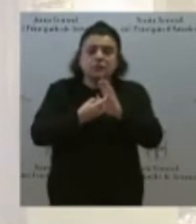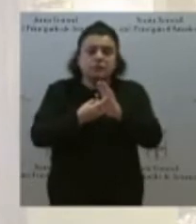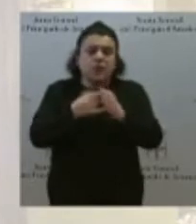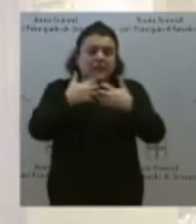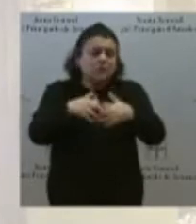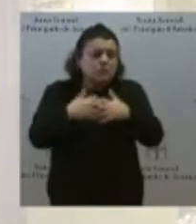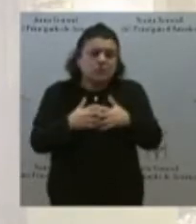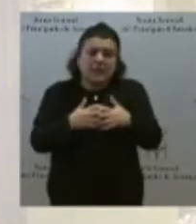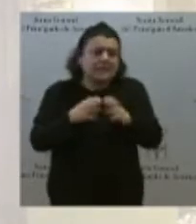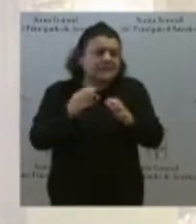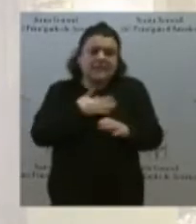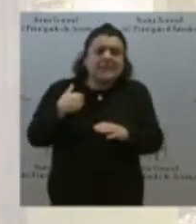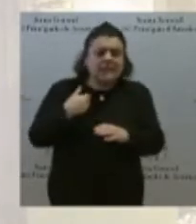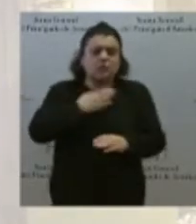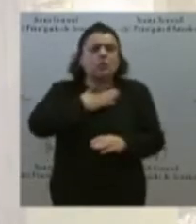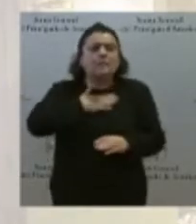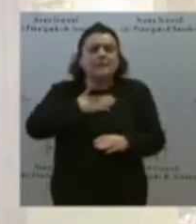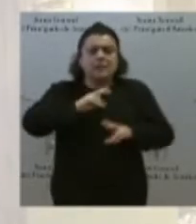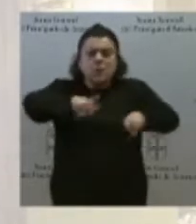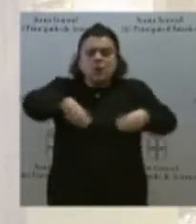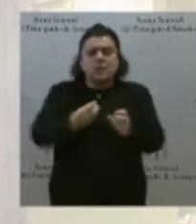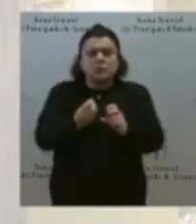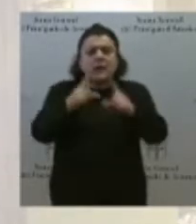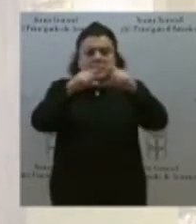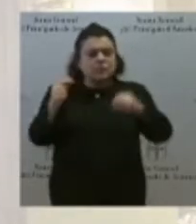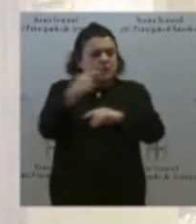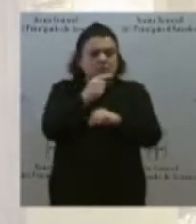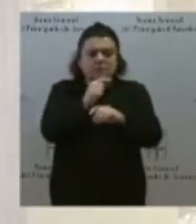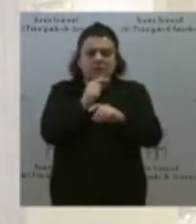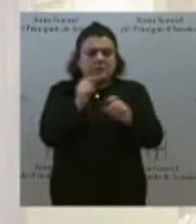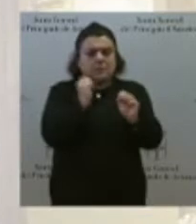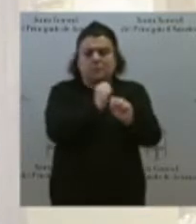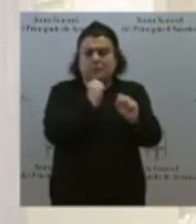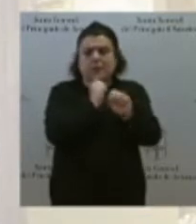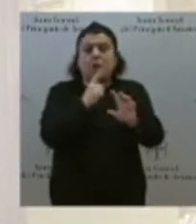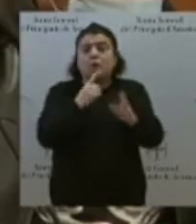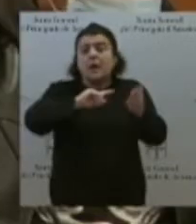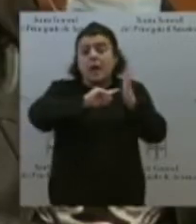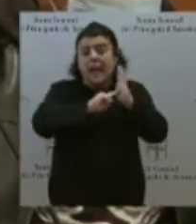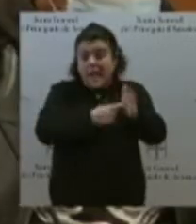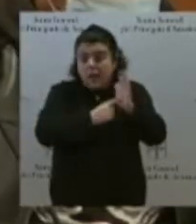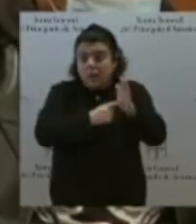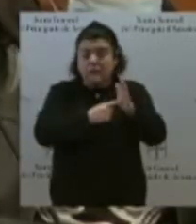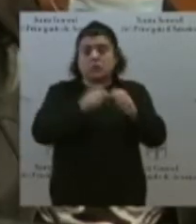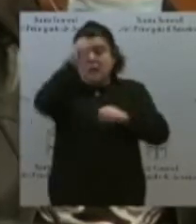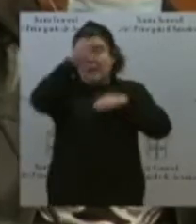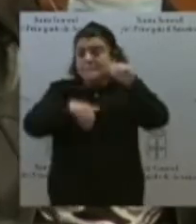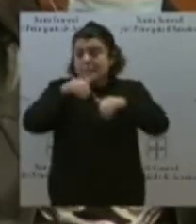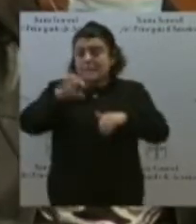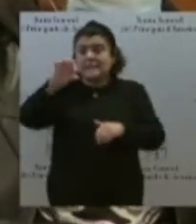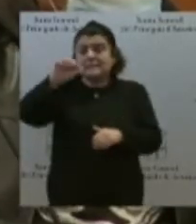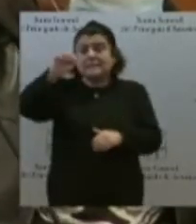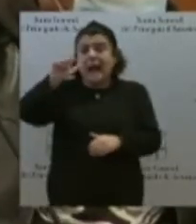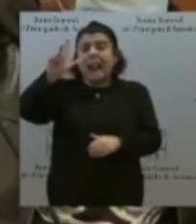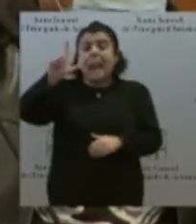del occidente asturiano. Eólicos, mina de Salave, entre otros muchos ejemplos. Y ya no le voy a hablar de los eucaliptos y de